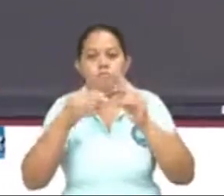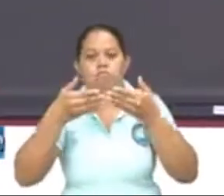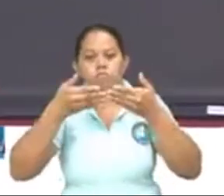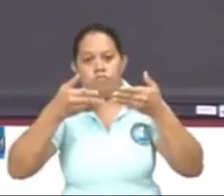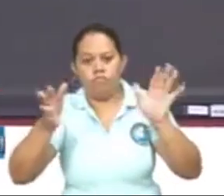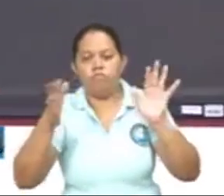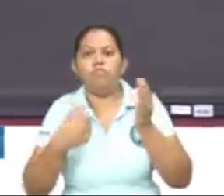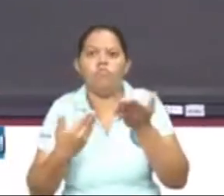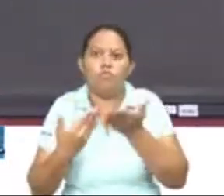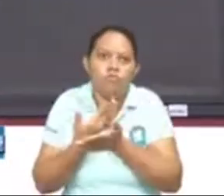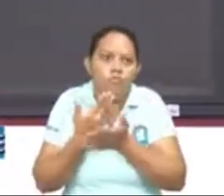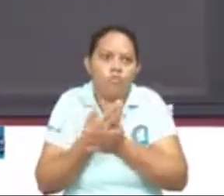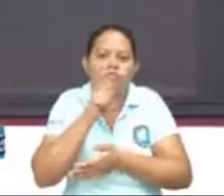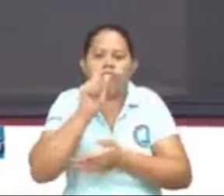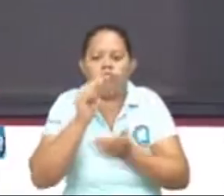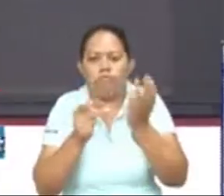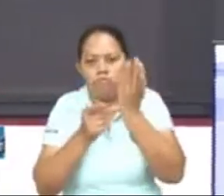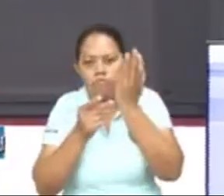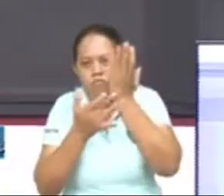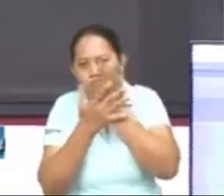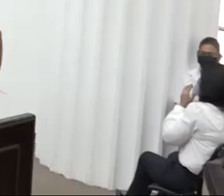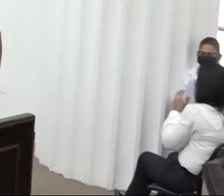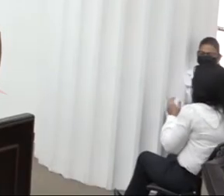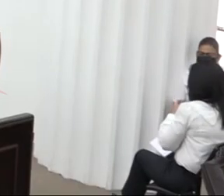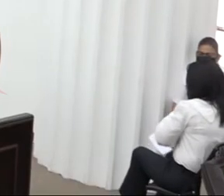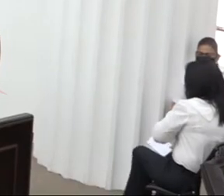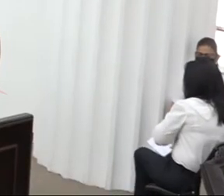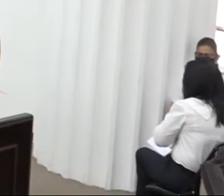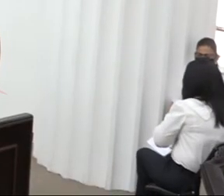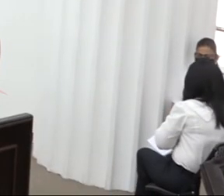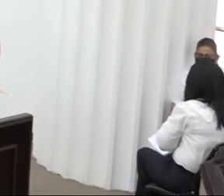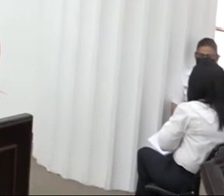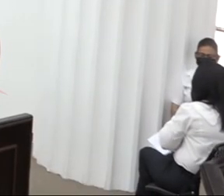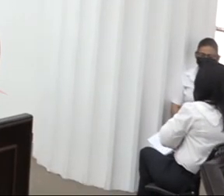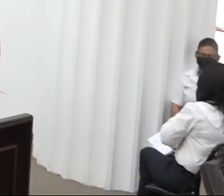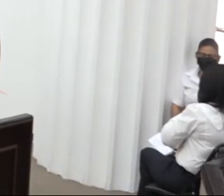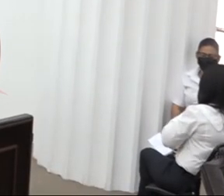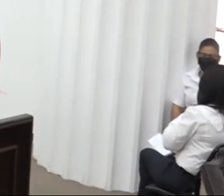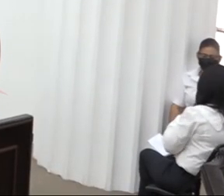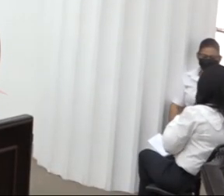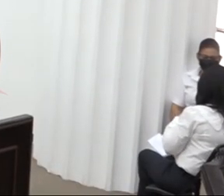un hito importante en materia del espacio. Noticias 12, Darlene Téllez.